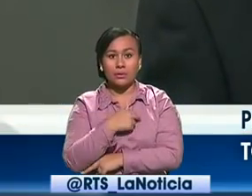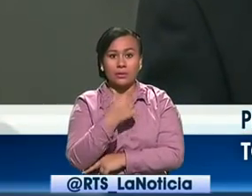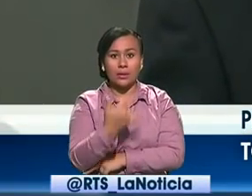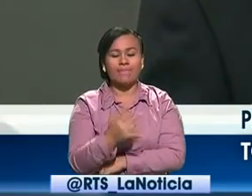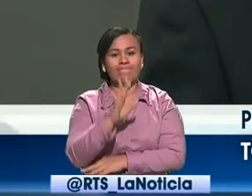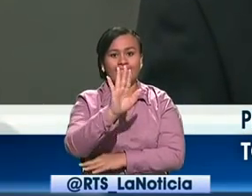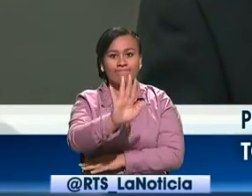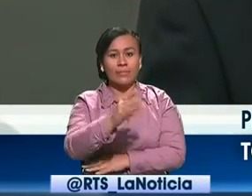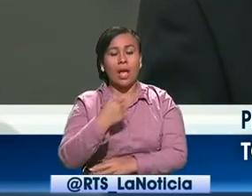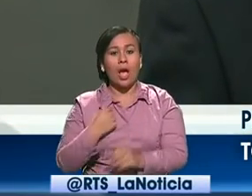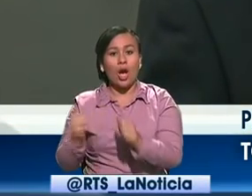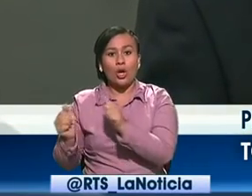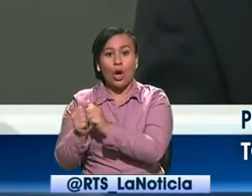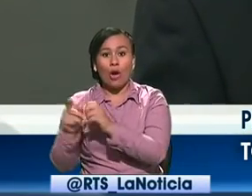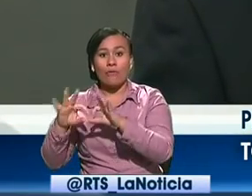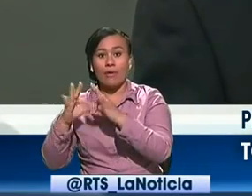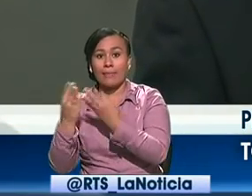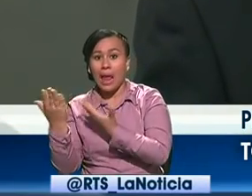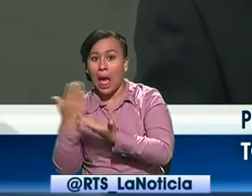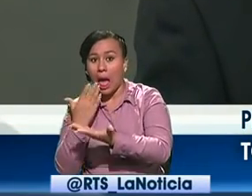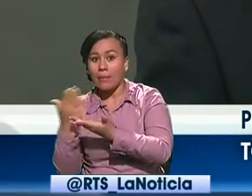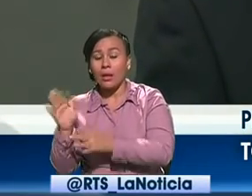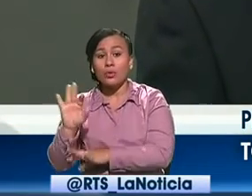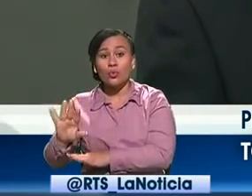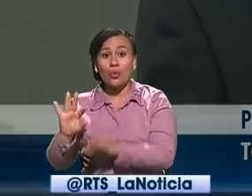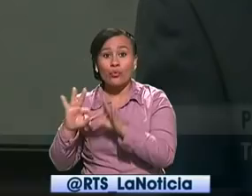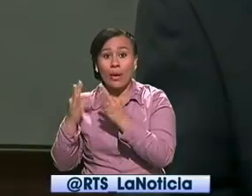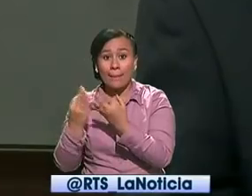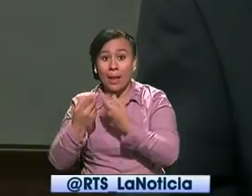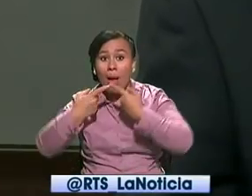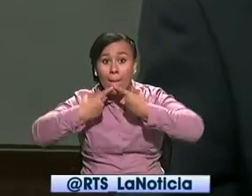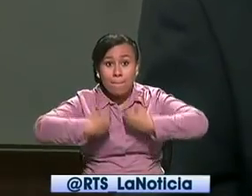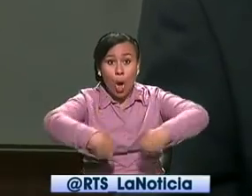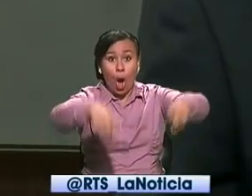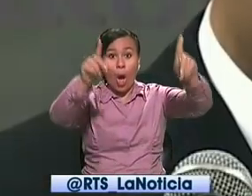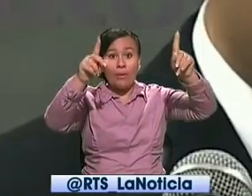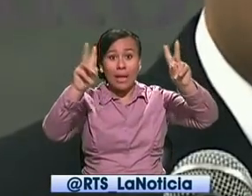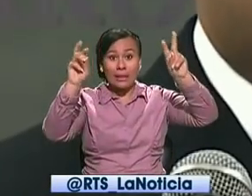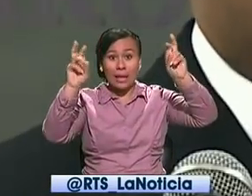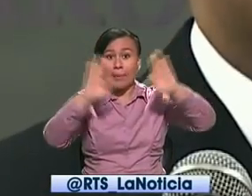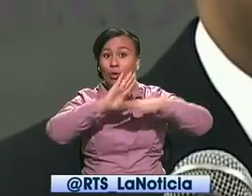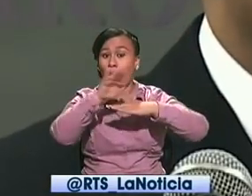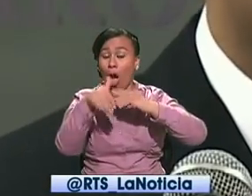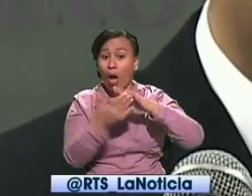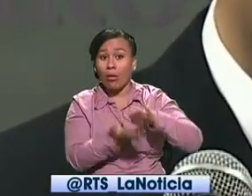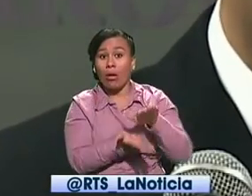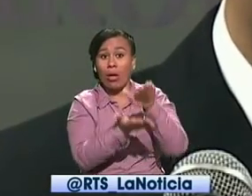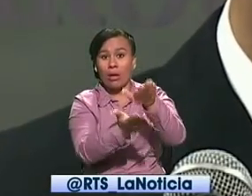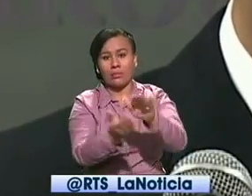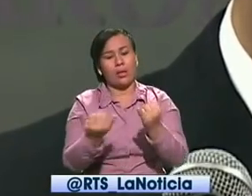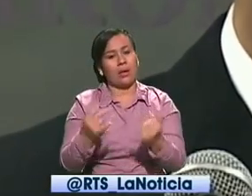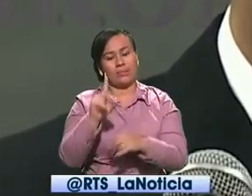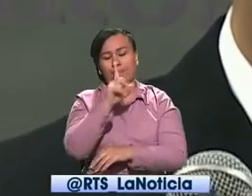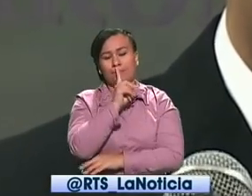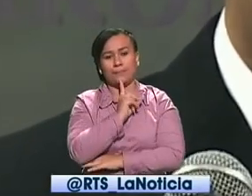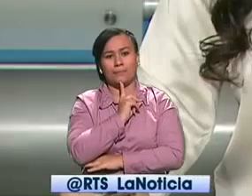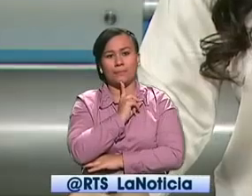la mano de los familiares. Si es que los familiares creen que tenemos que hacer público todo, lo vamos a hacer. En Quito informó Adriana